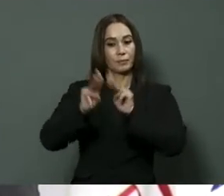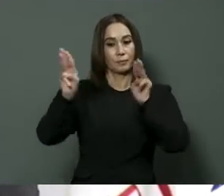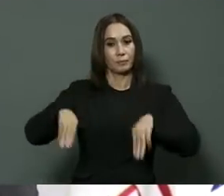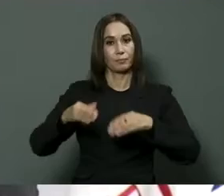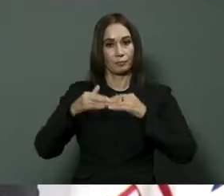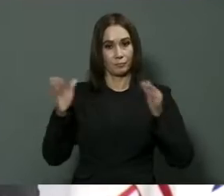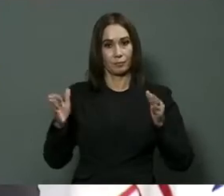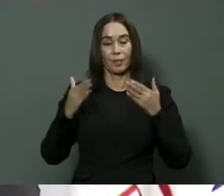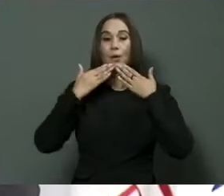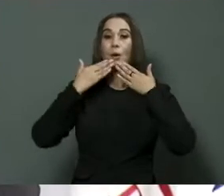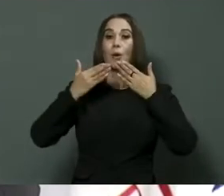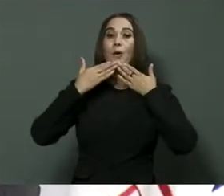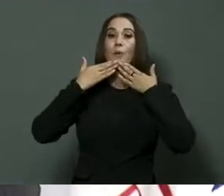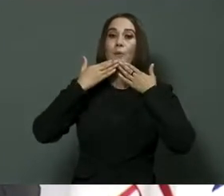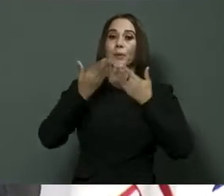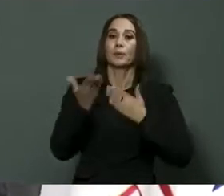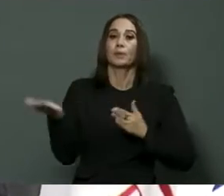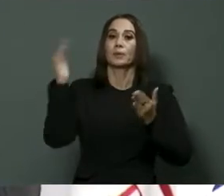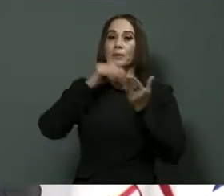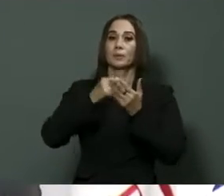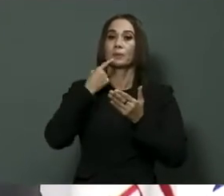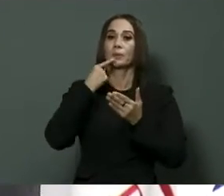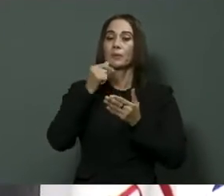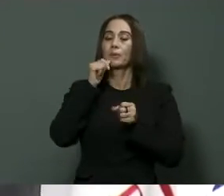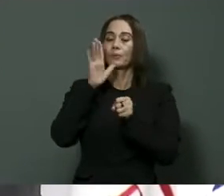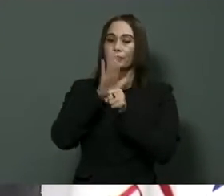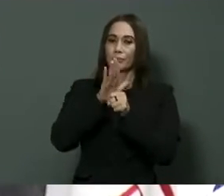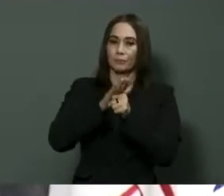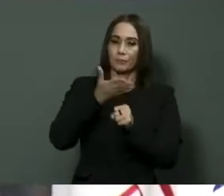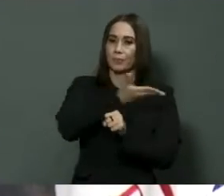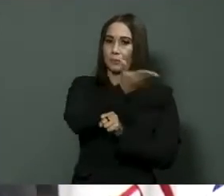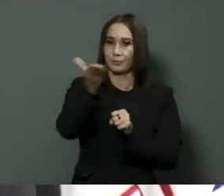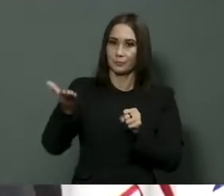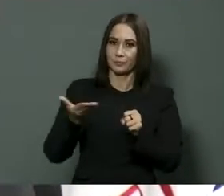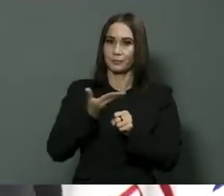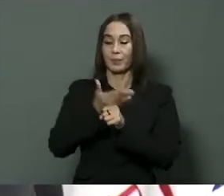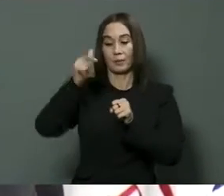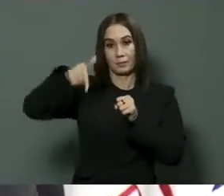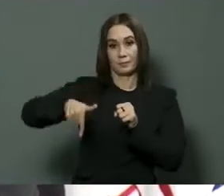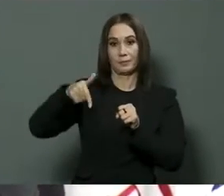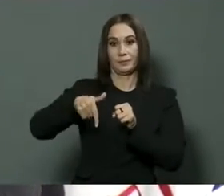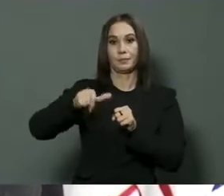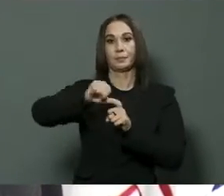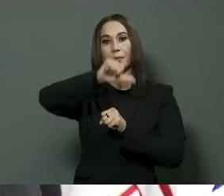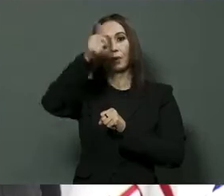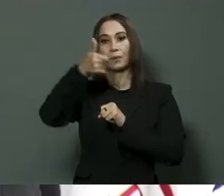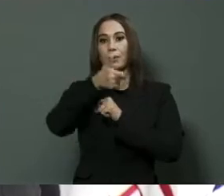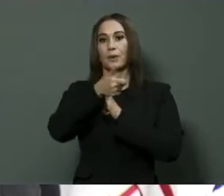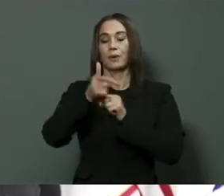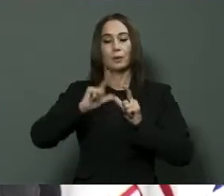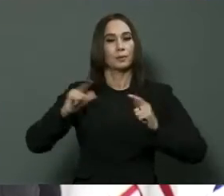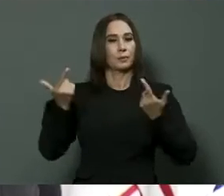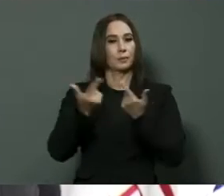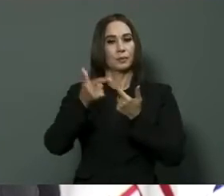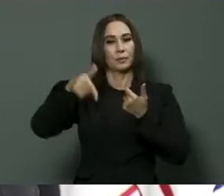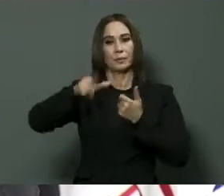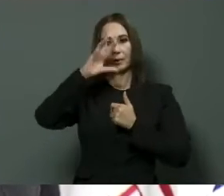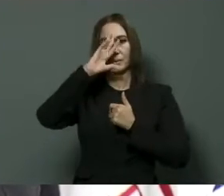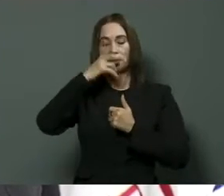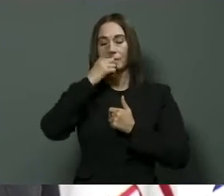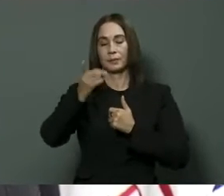Público. Muchas gracias y nos reiteramos comprometidos con esta causa tanto aquí como en cualquier parte del